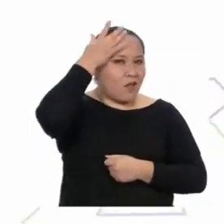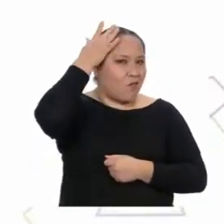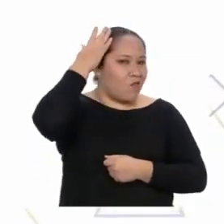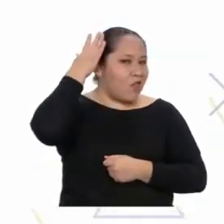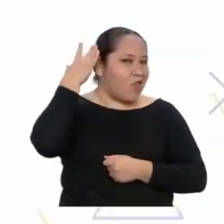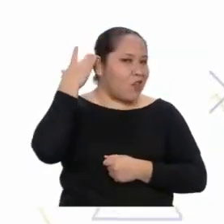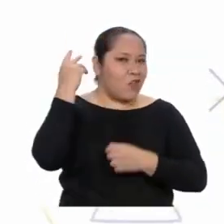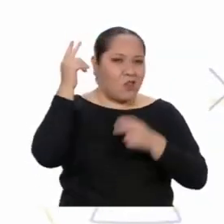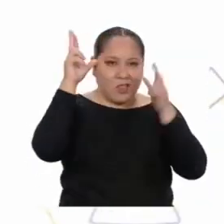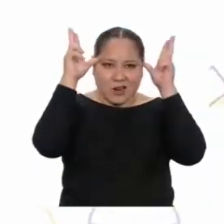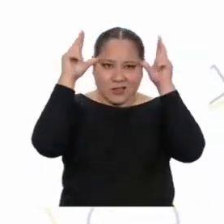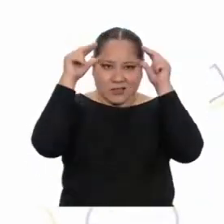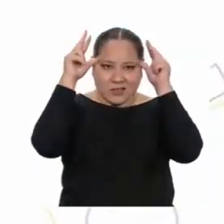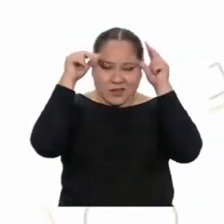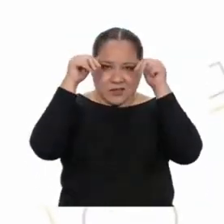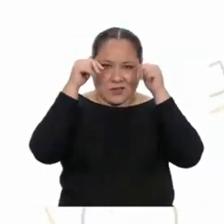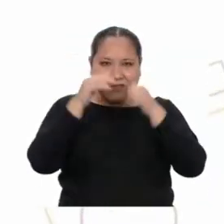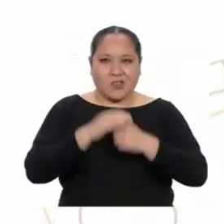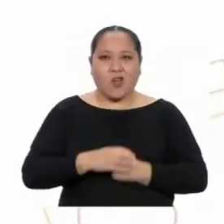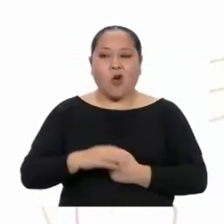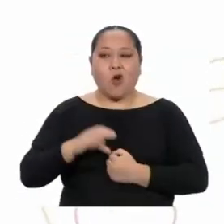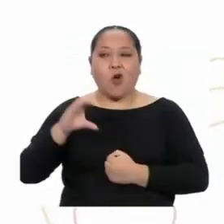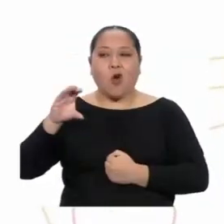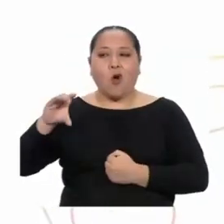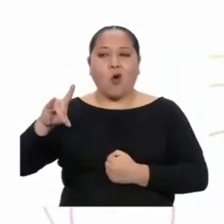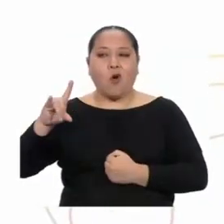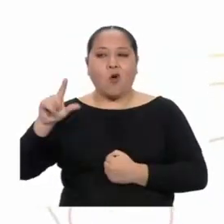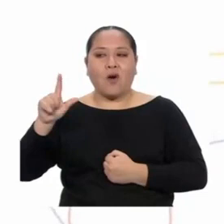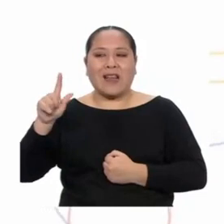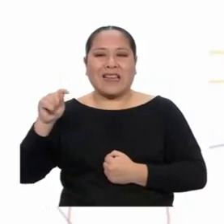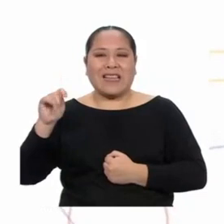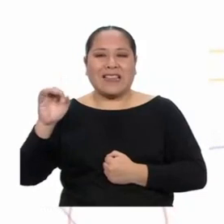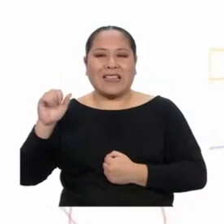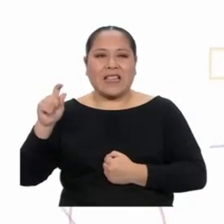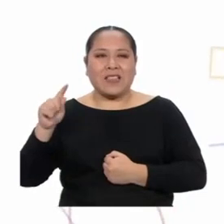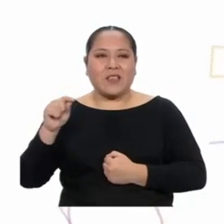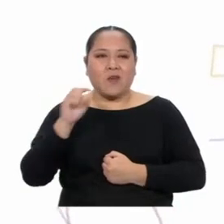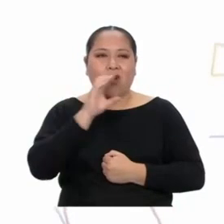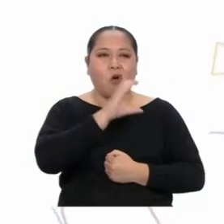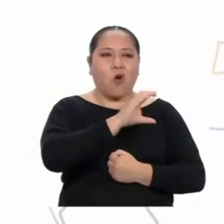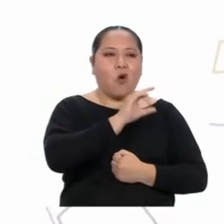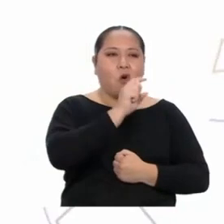caballos. ¿Cualitativa o cuantitativa?